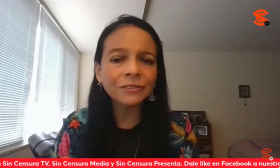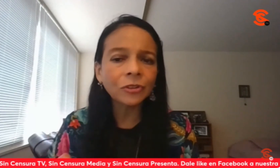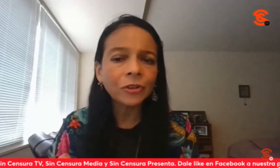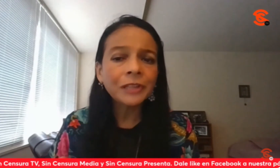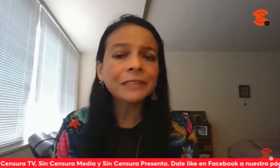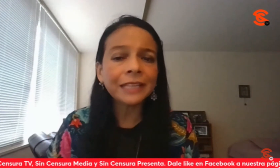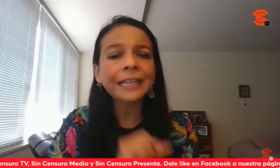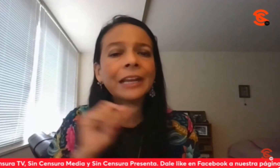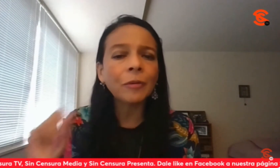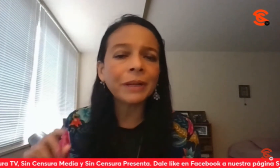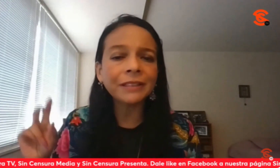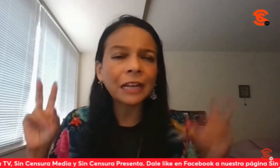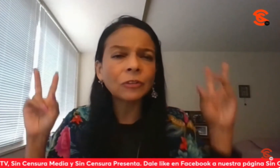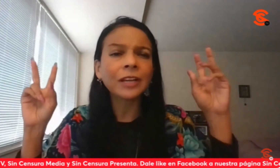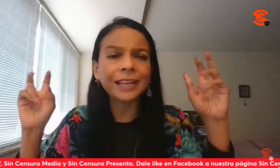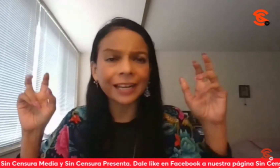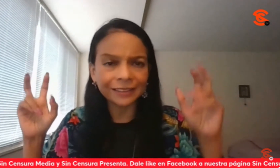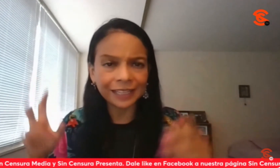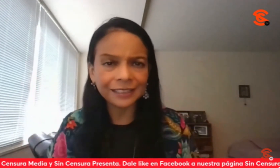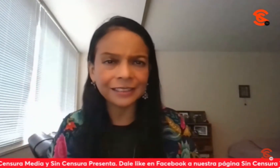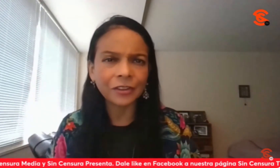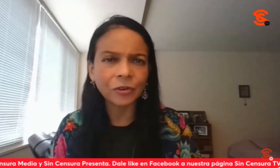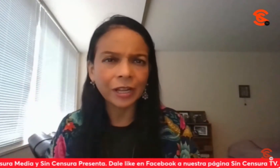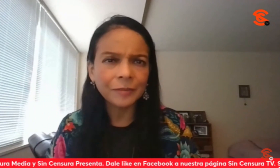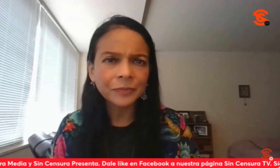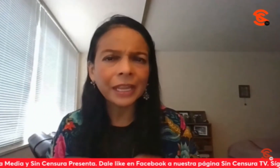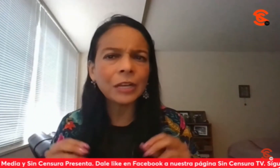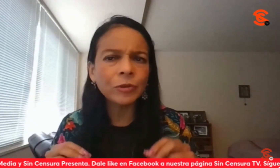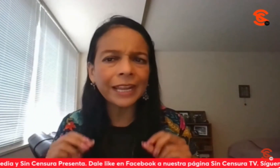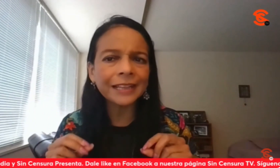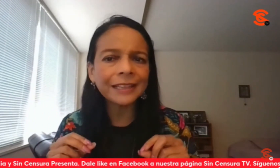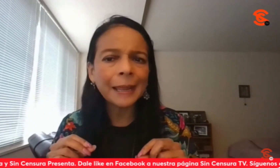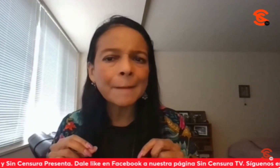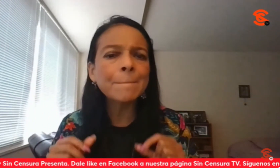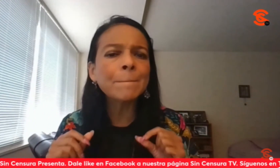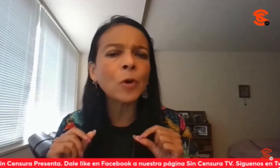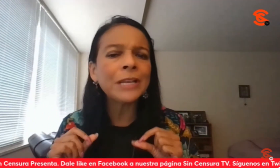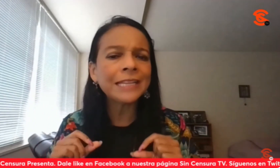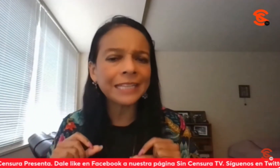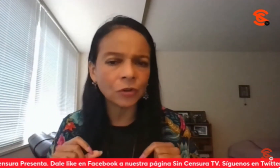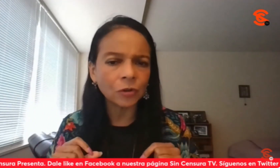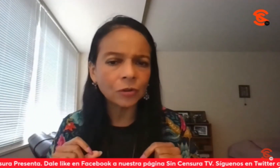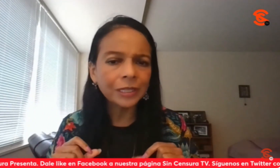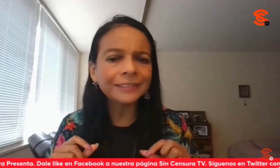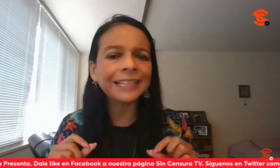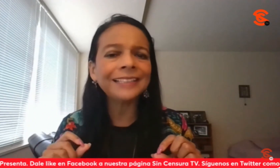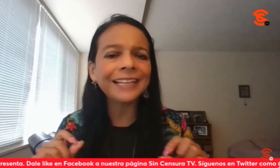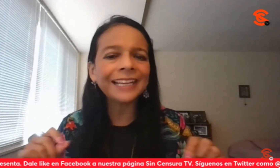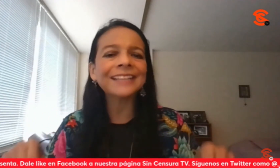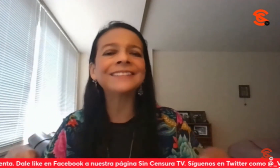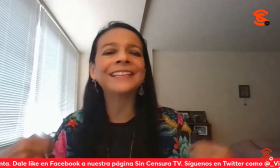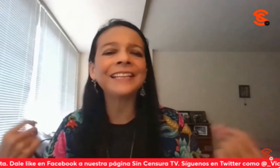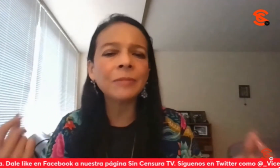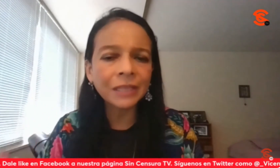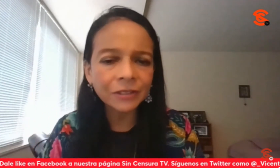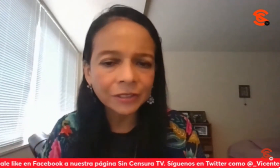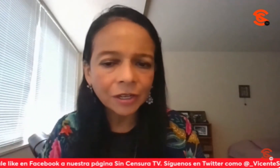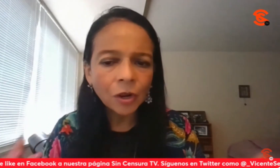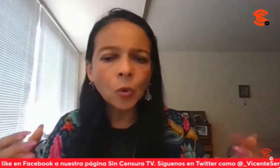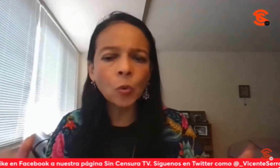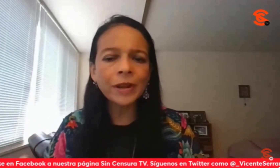hacer esto, se tiene que convertir a los carteles de la droga en un ente político. Se le tiene que